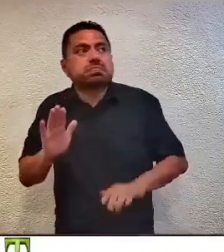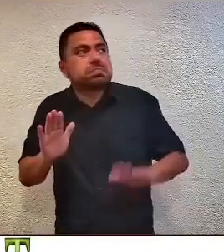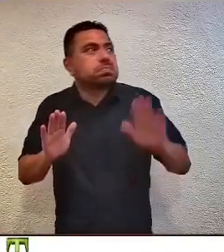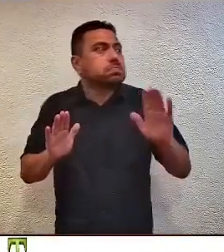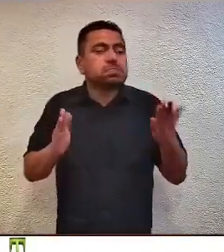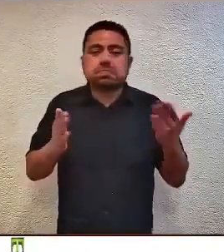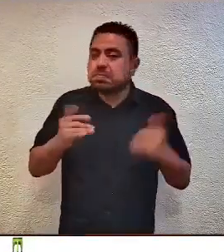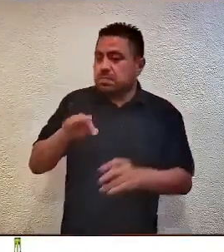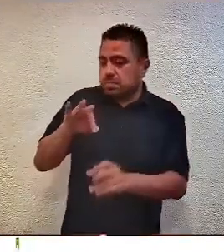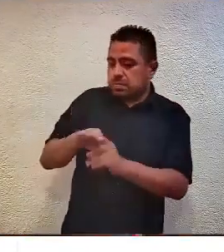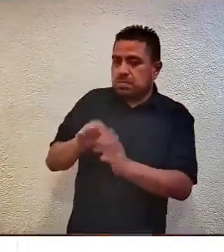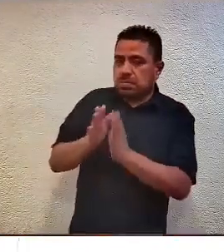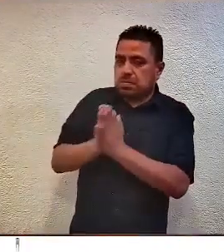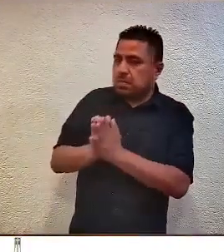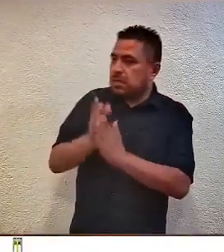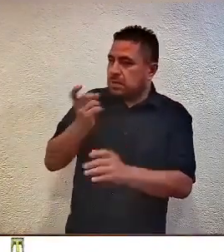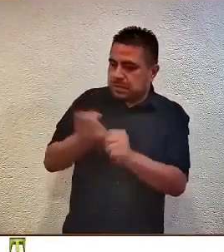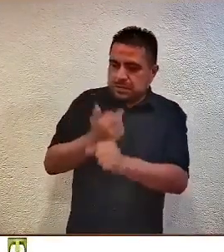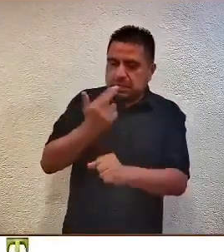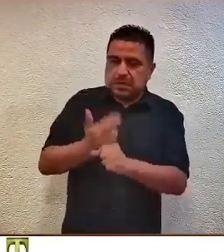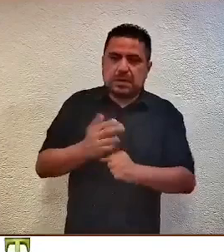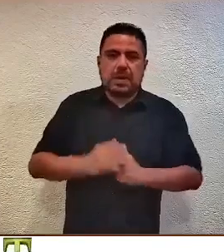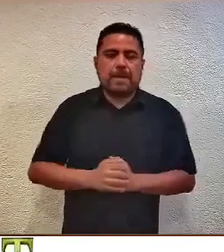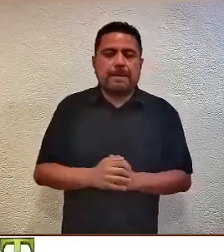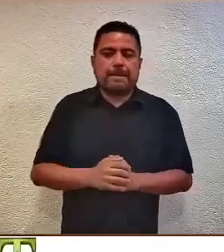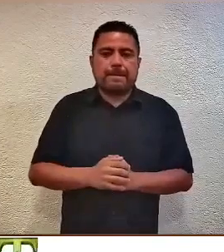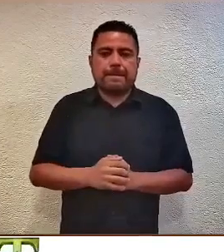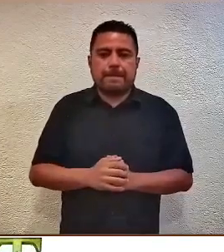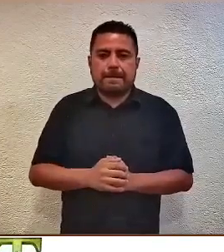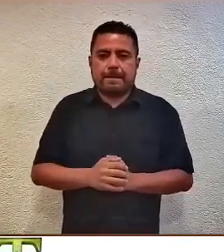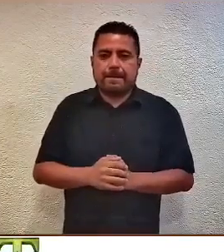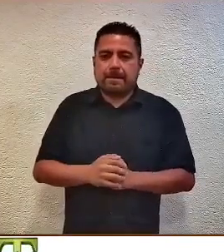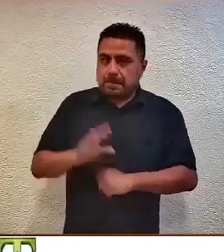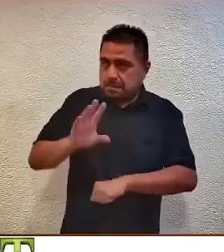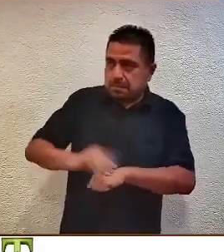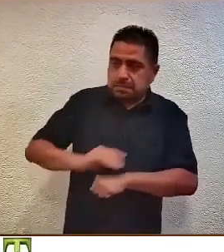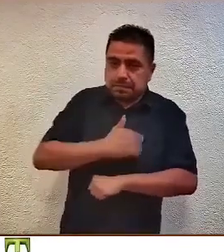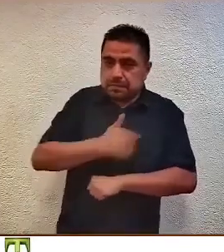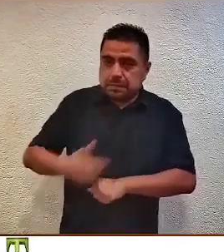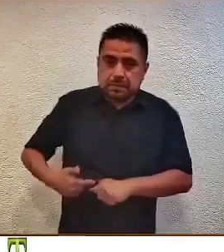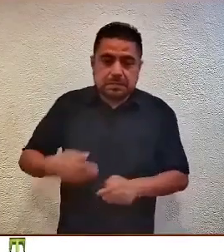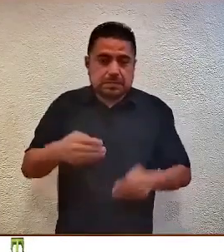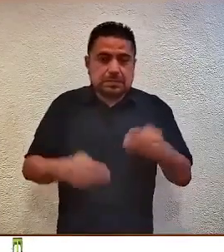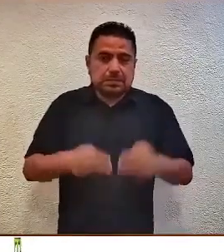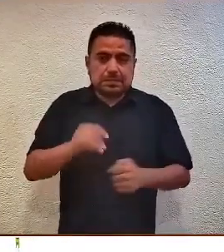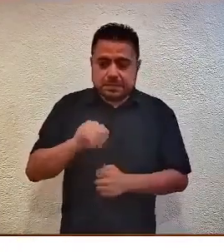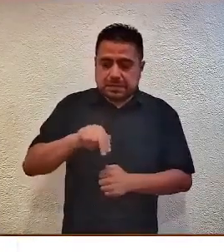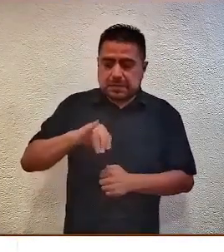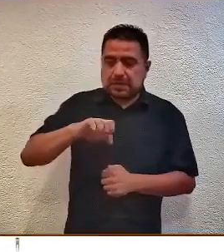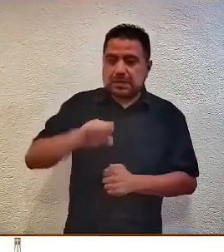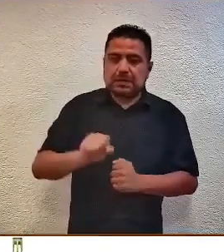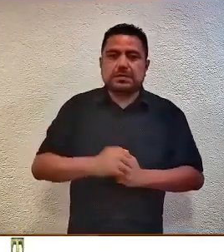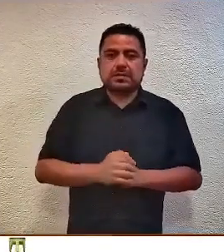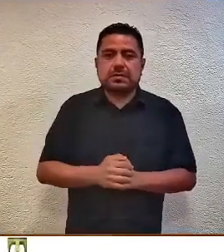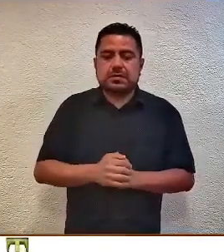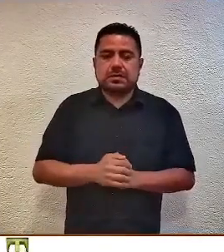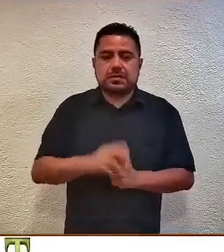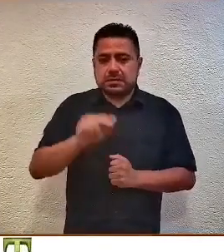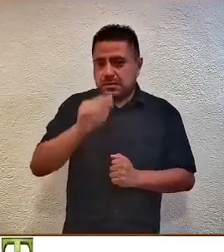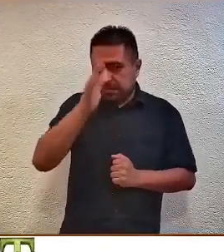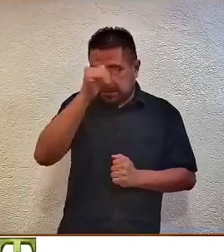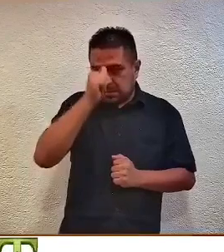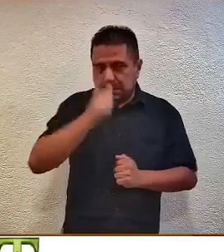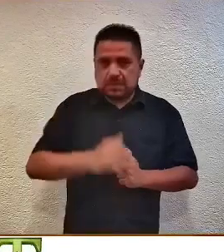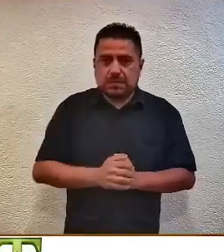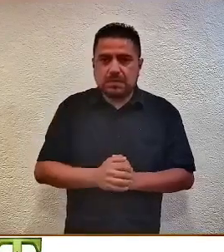respecto, tome la votación, secretario, por favor. Con su autorización, magistrada presidenta, magistrado José Inés Betancourt Salgado. En contra,